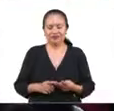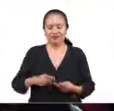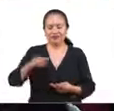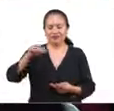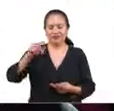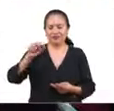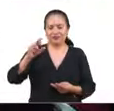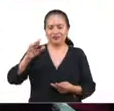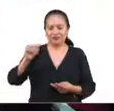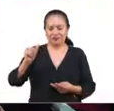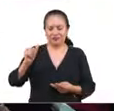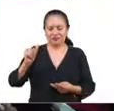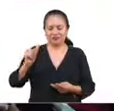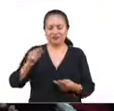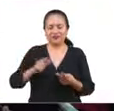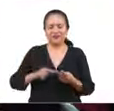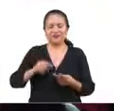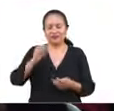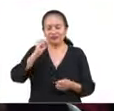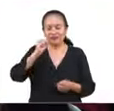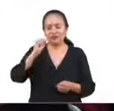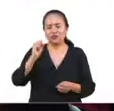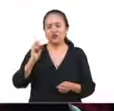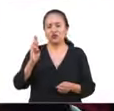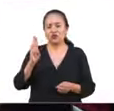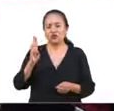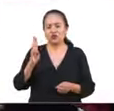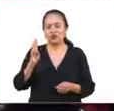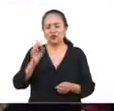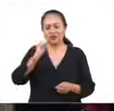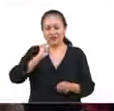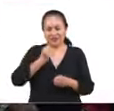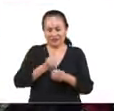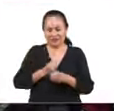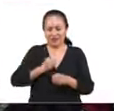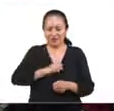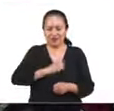María del Rocío García Pérez, subsecretaria de Bienestar.